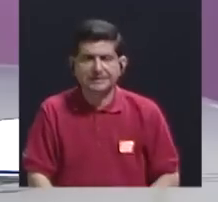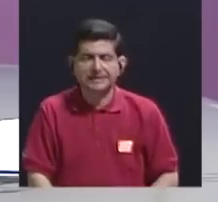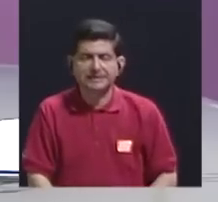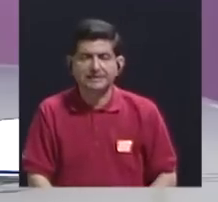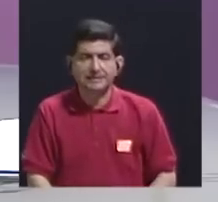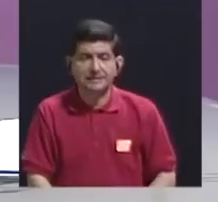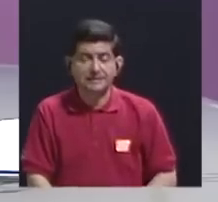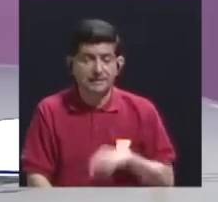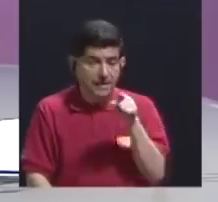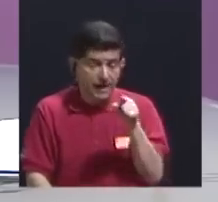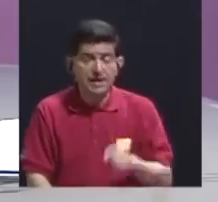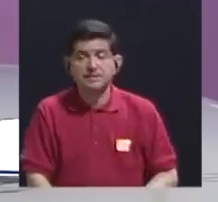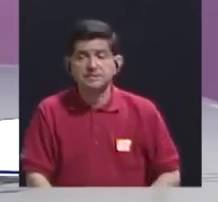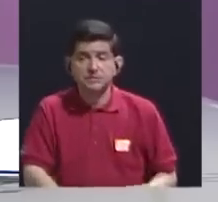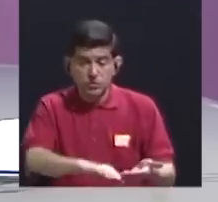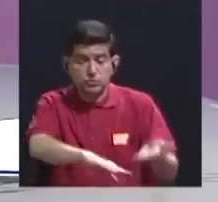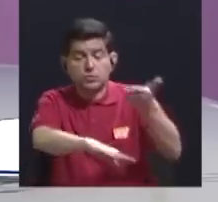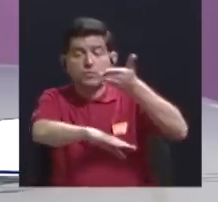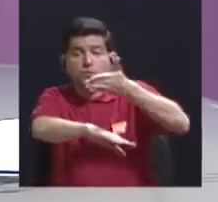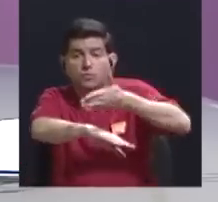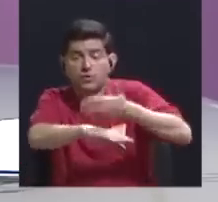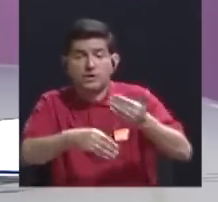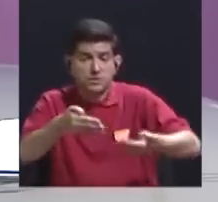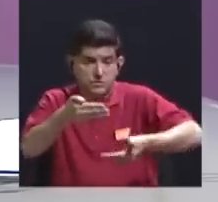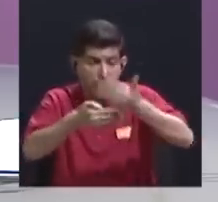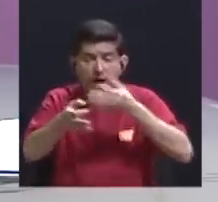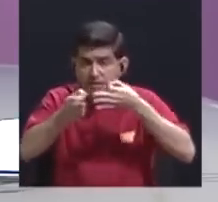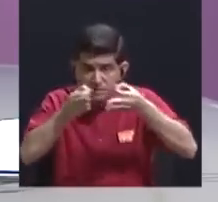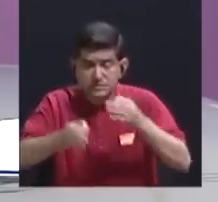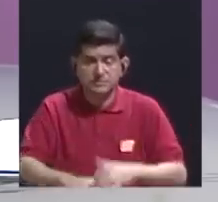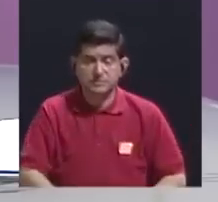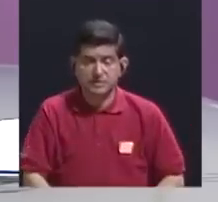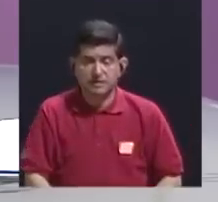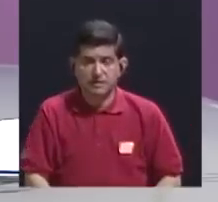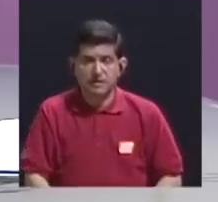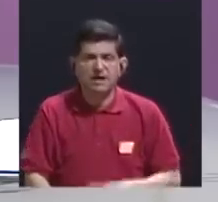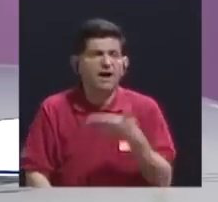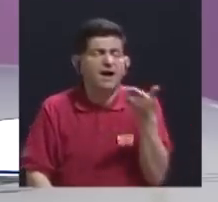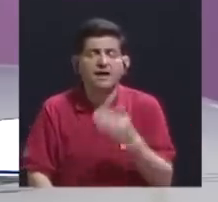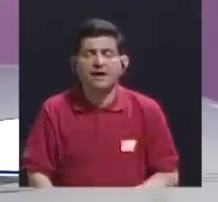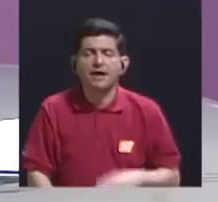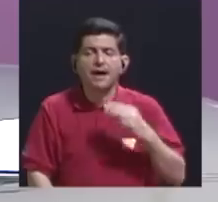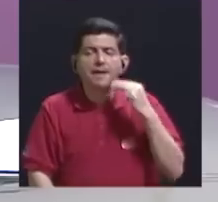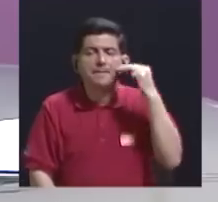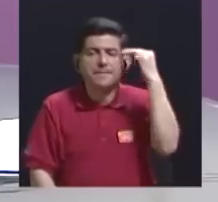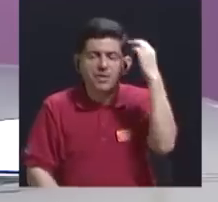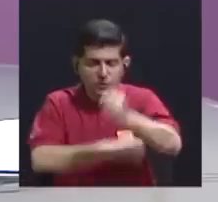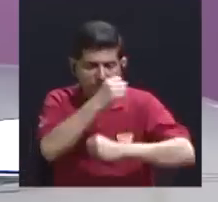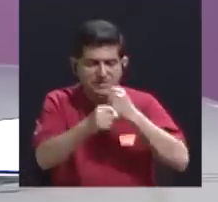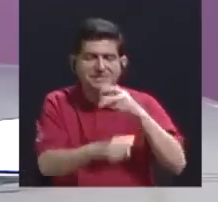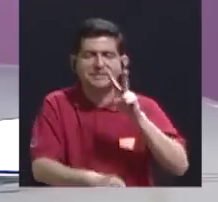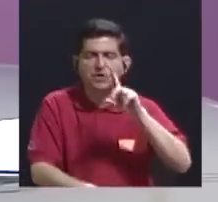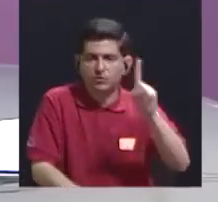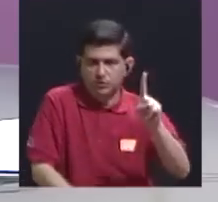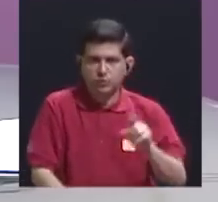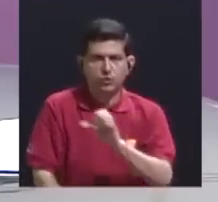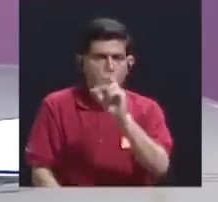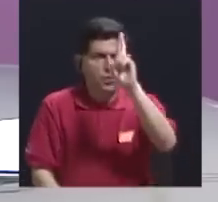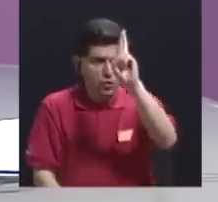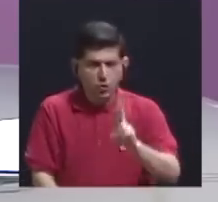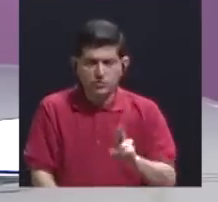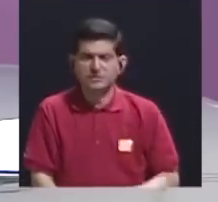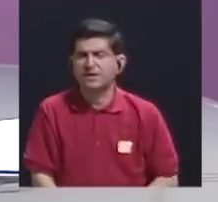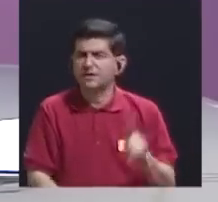es esto es un paso como decíamos antes hacia el asia hacia la madurez del siglo 21 costa